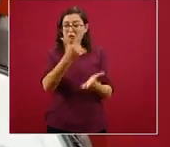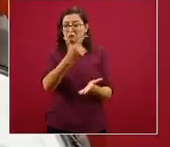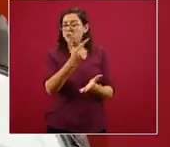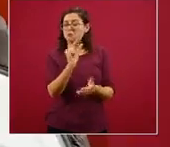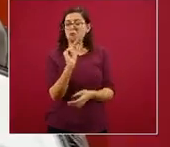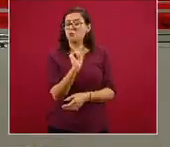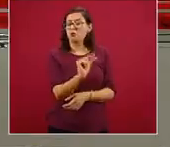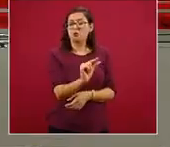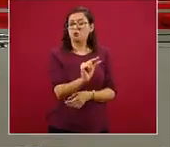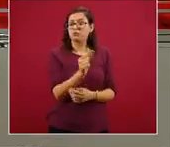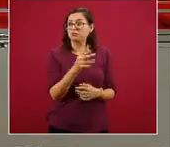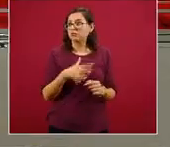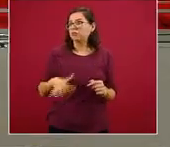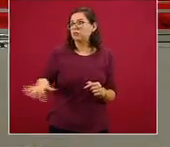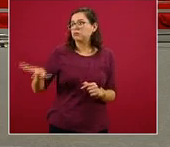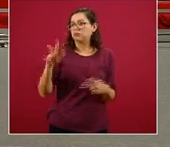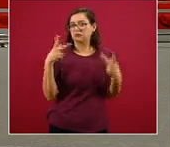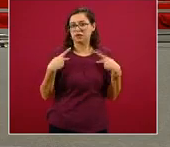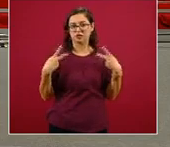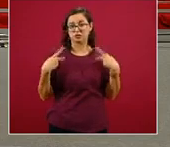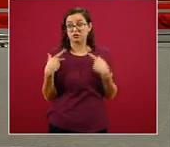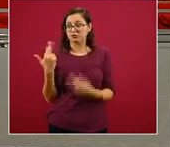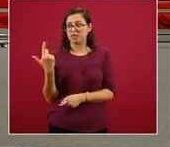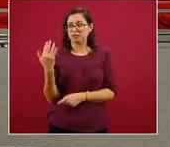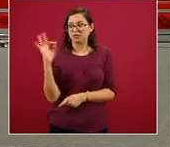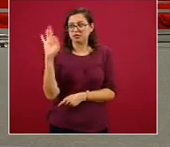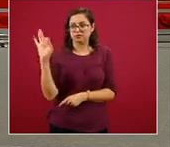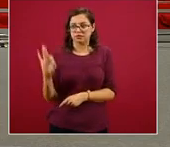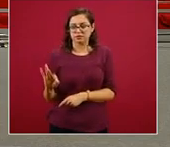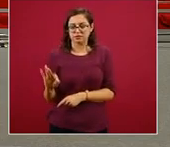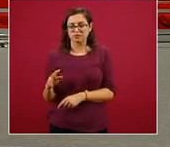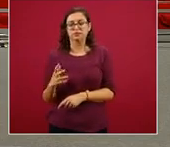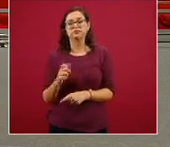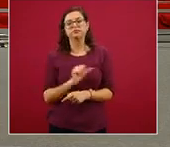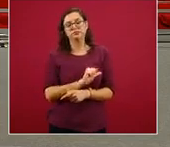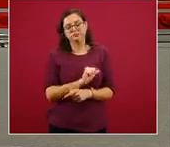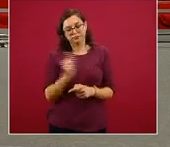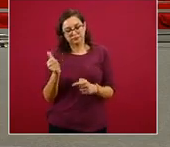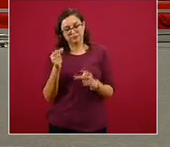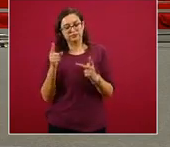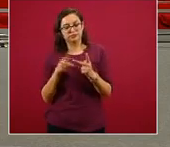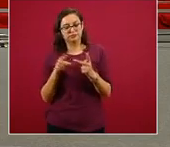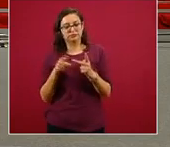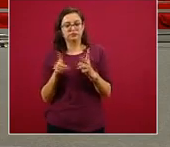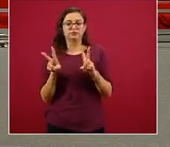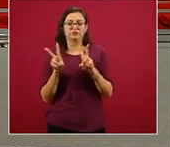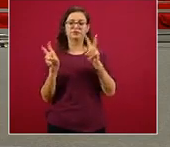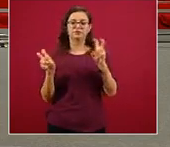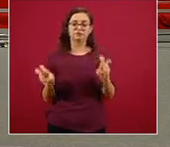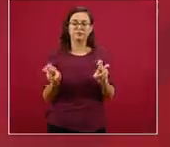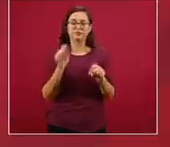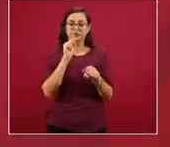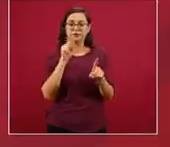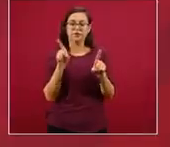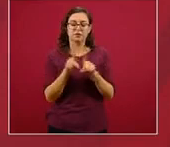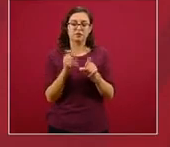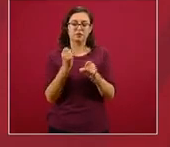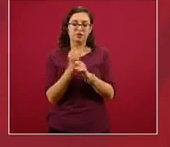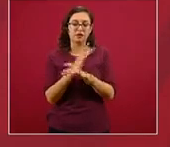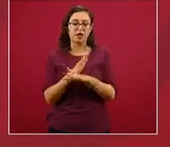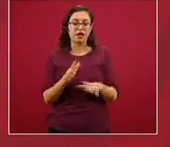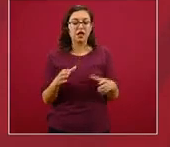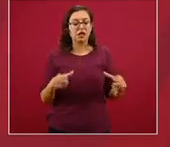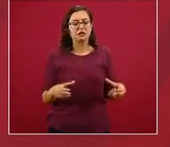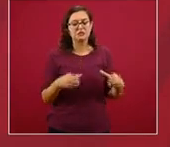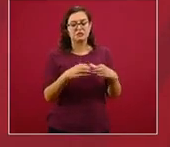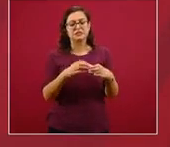en comparación a la población general. Otro indicador que tenemos para el caso de México es precisamente la letalidad en este